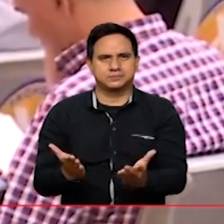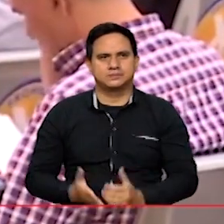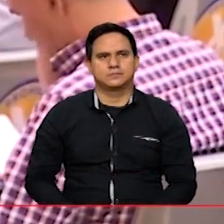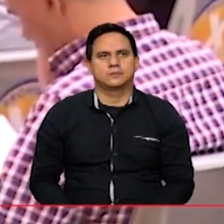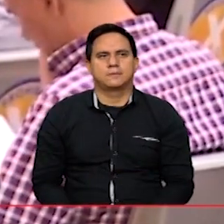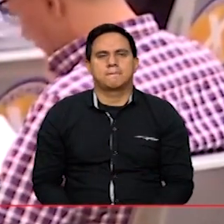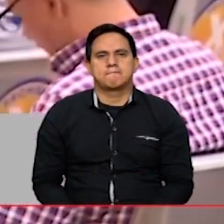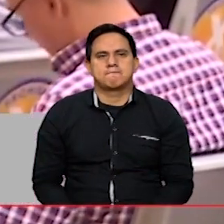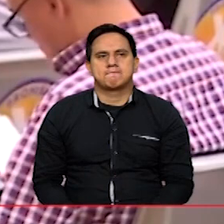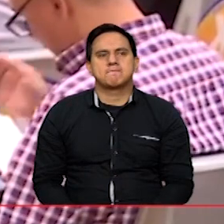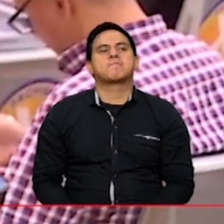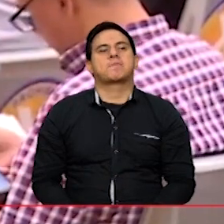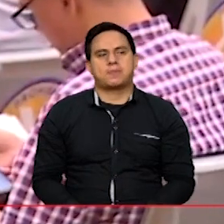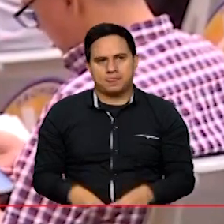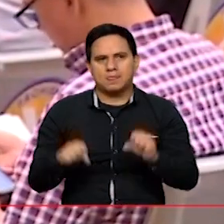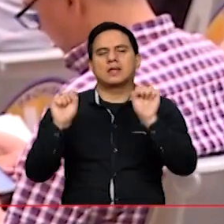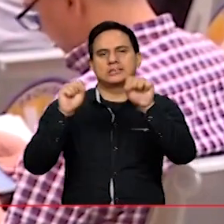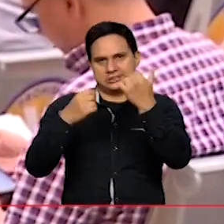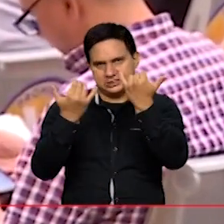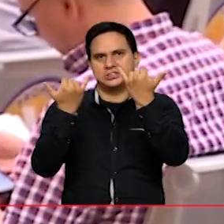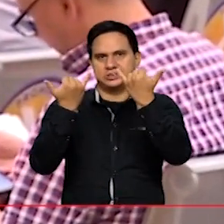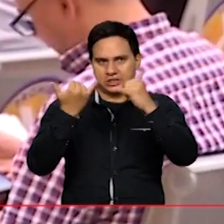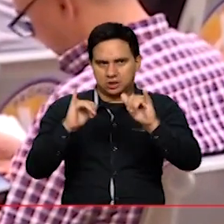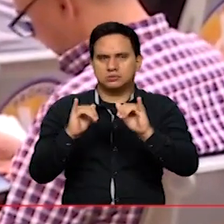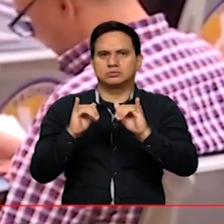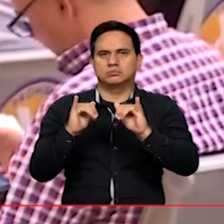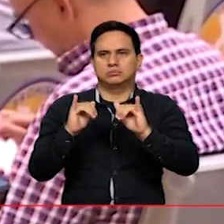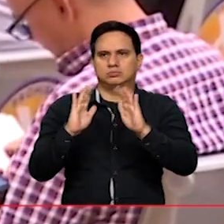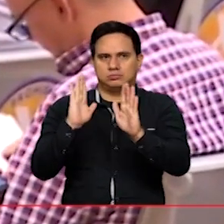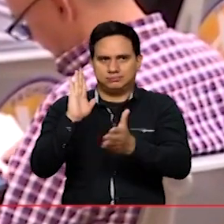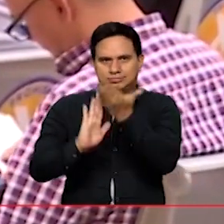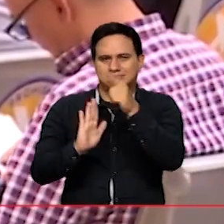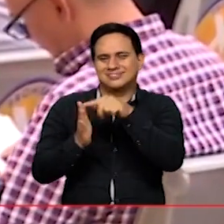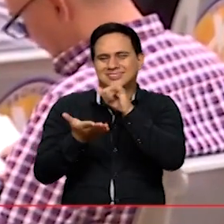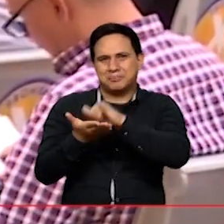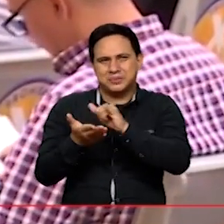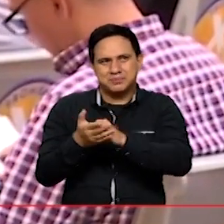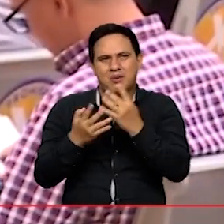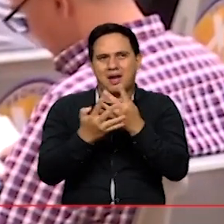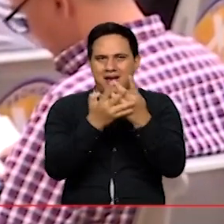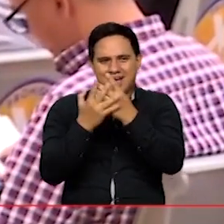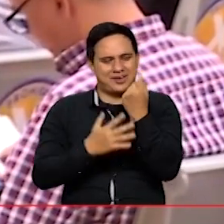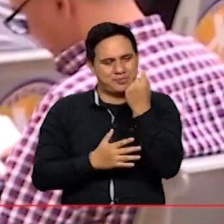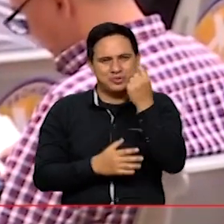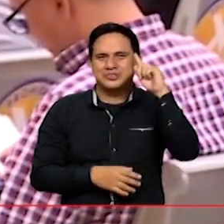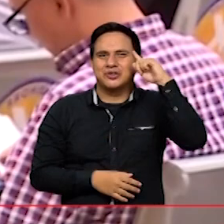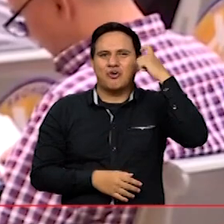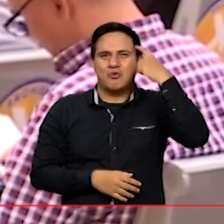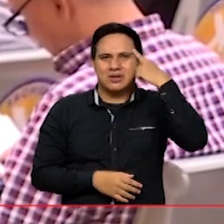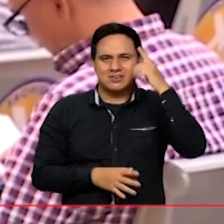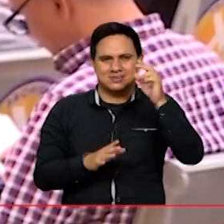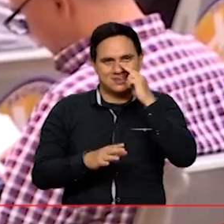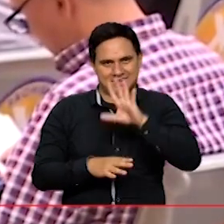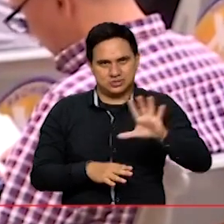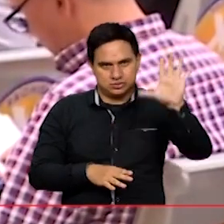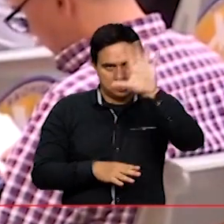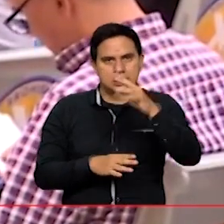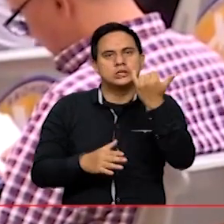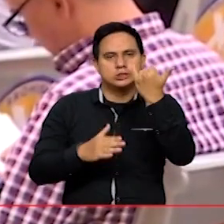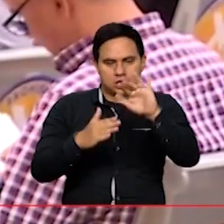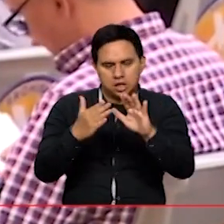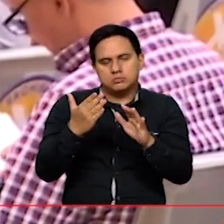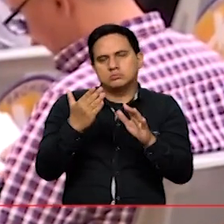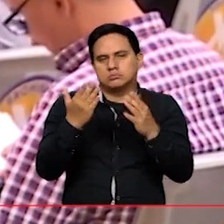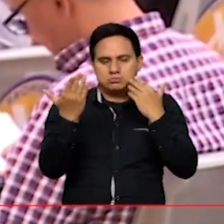Sí, se actualizaron las tablas dependiendo pues de la resolución que sacó el gobierno nacional en el tema de avalúos y topes,